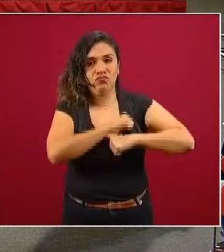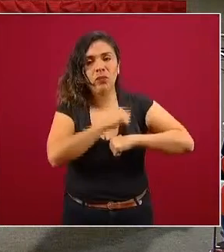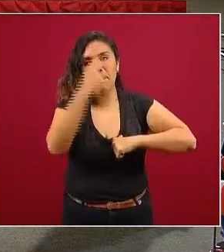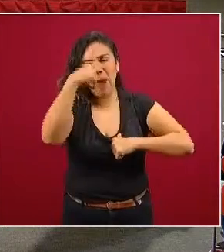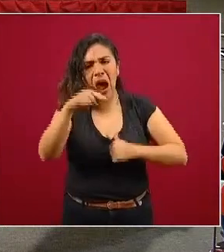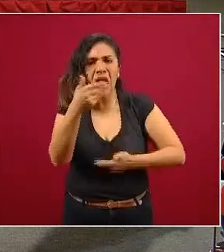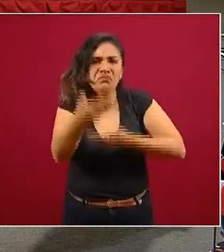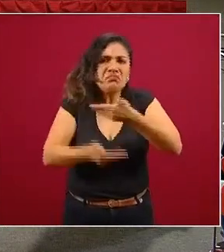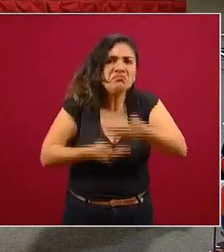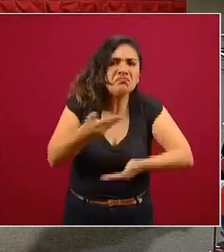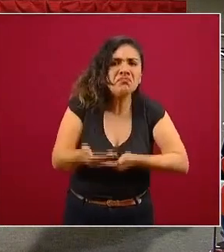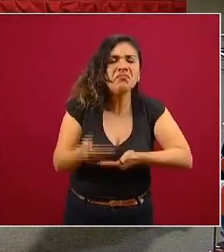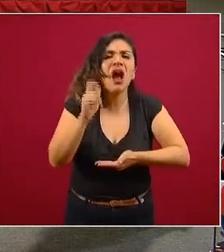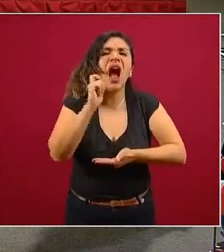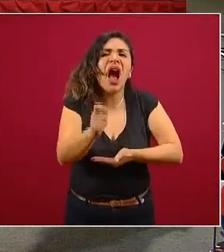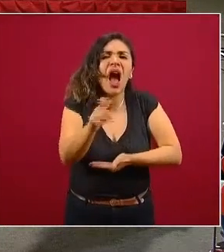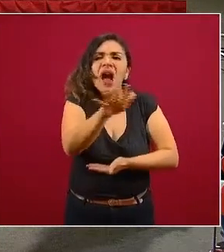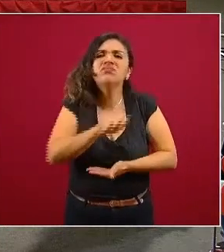a servicio